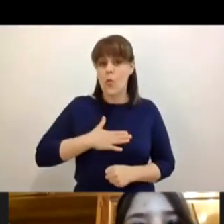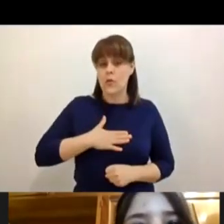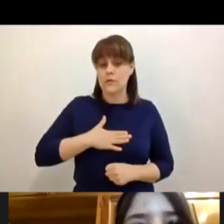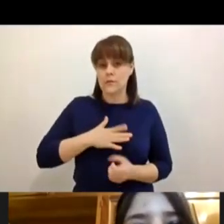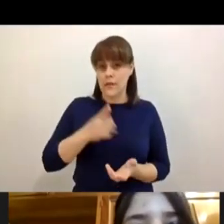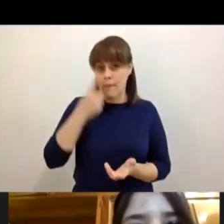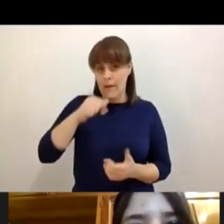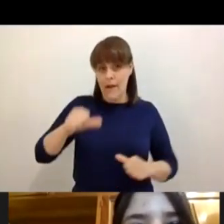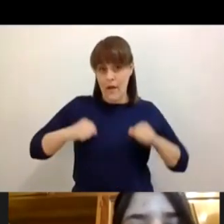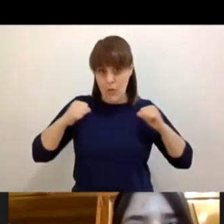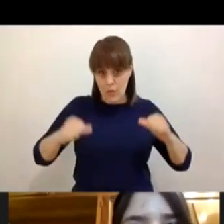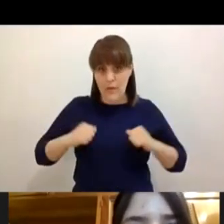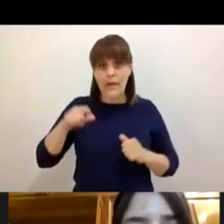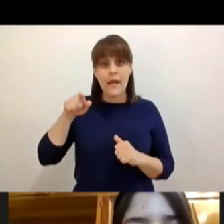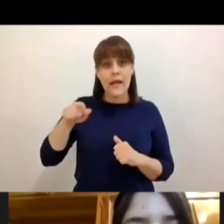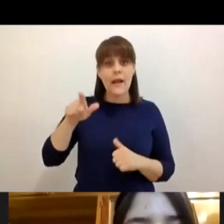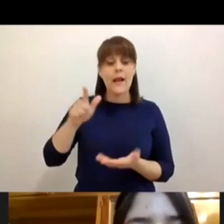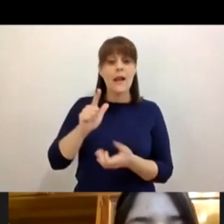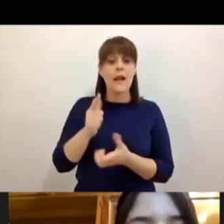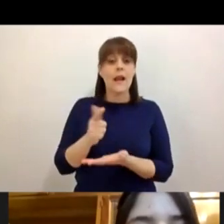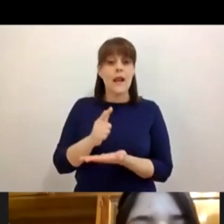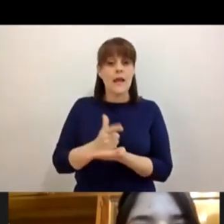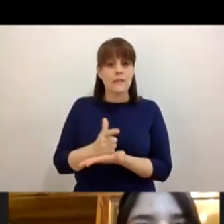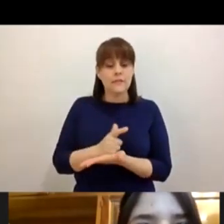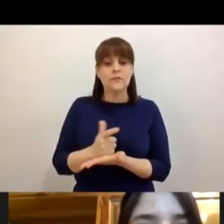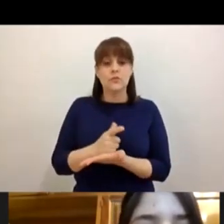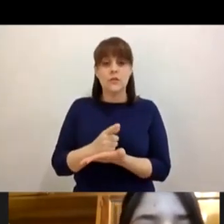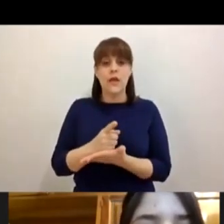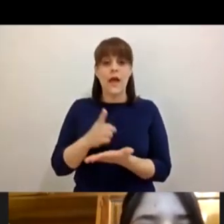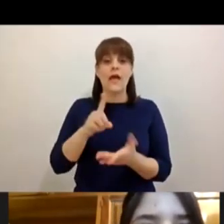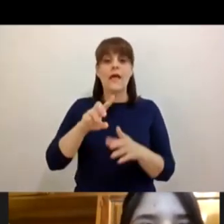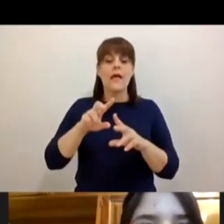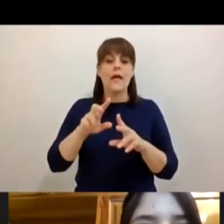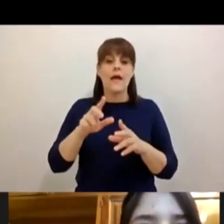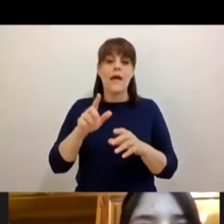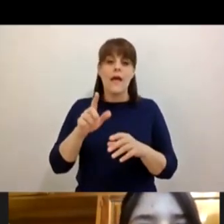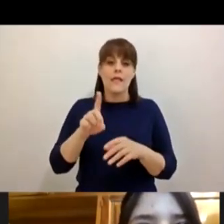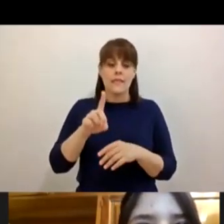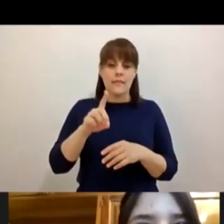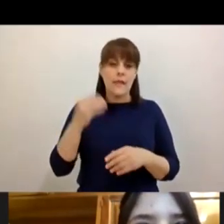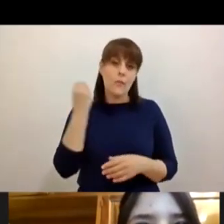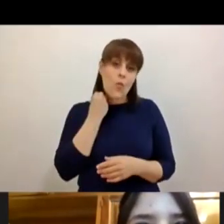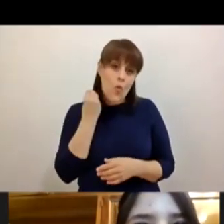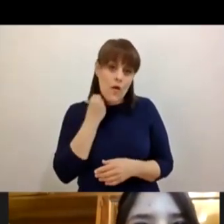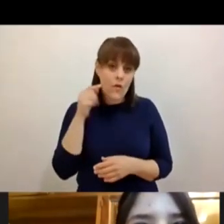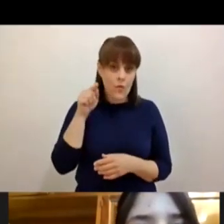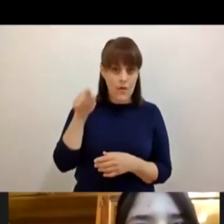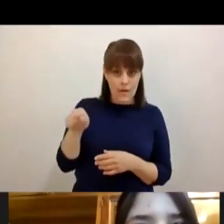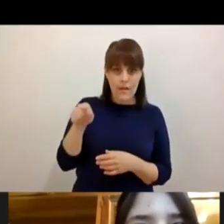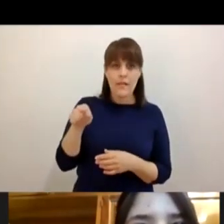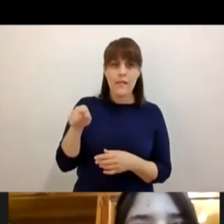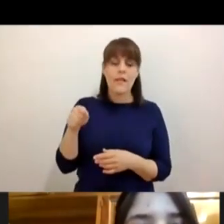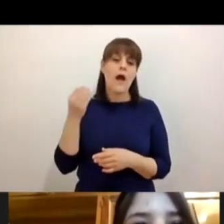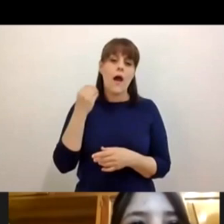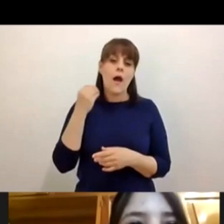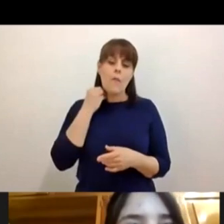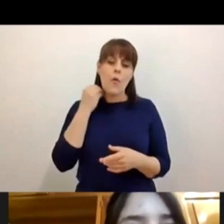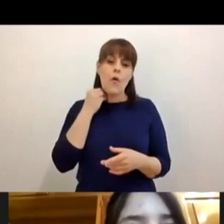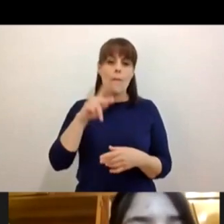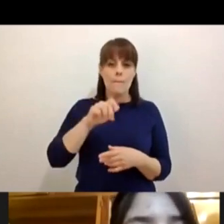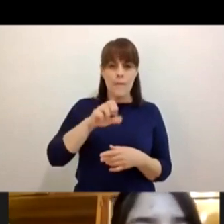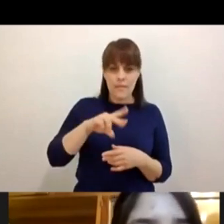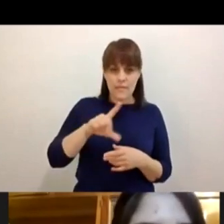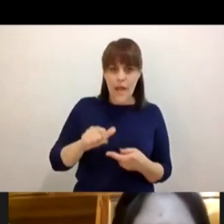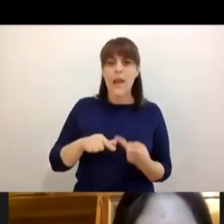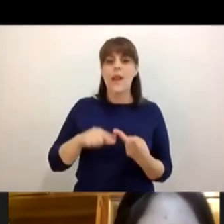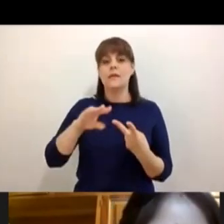cuenta con una maestría en Ciencias y otra en Administración Pública, especialista en Derecho Penal, Civil y Mercantil, y fue magistrado del